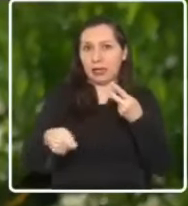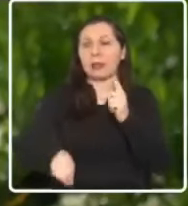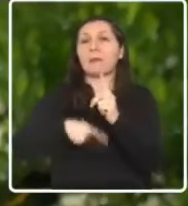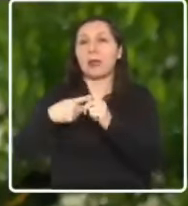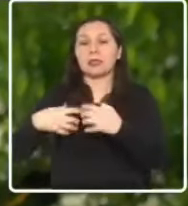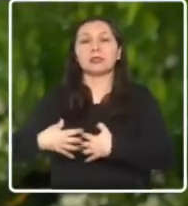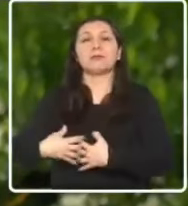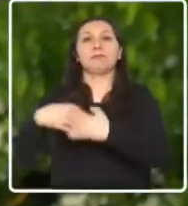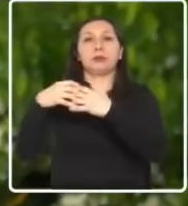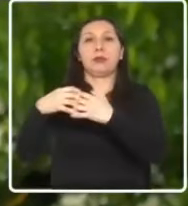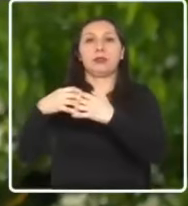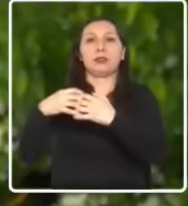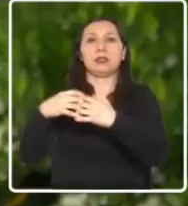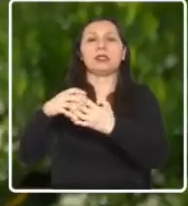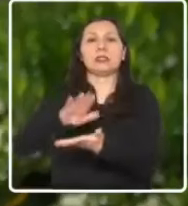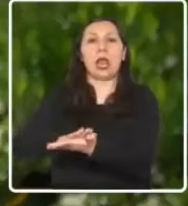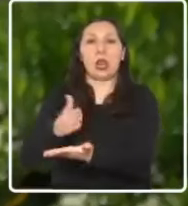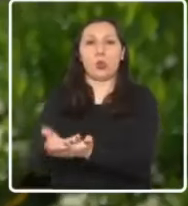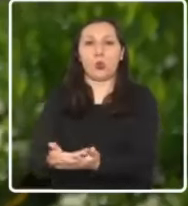de fortalecimiento de la salud.